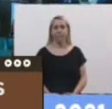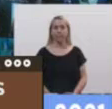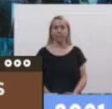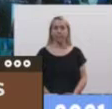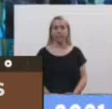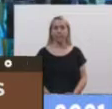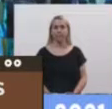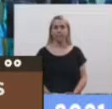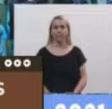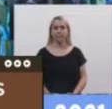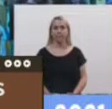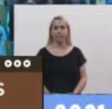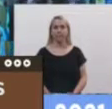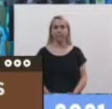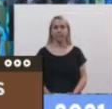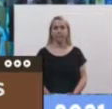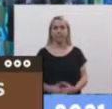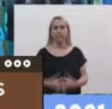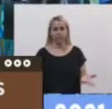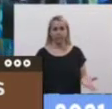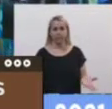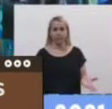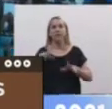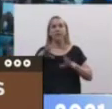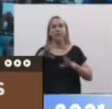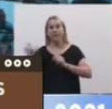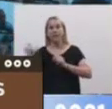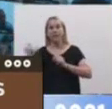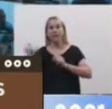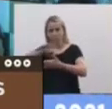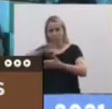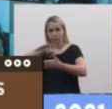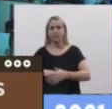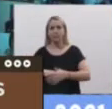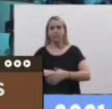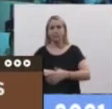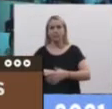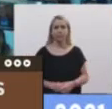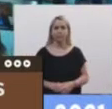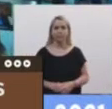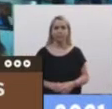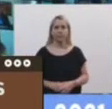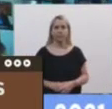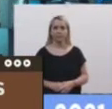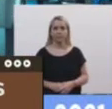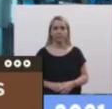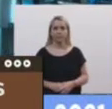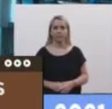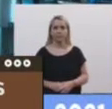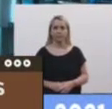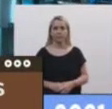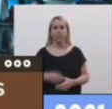recursos, después hay que ver si eso se cumple o no se cumple. Eso fue Massa. El Ejecutivo, por otro lado, tuvo una postura de aumentar